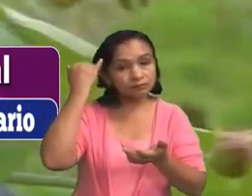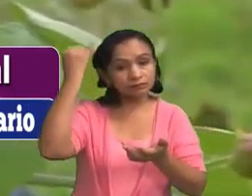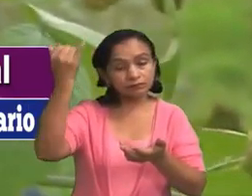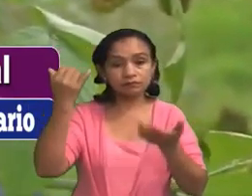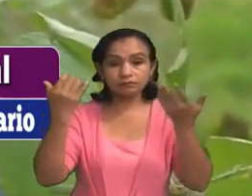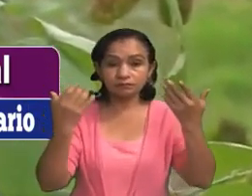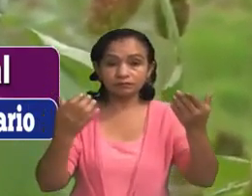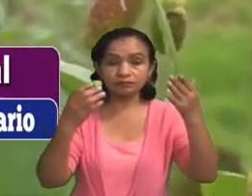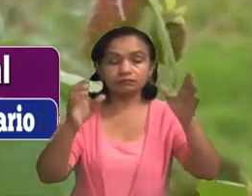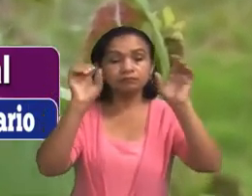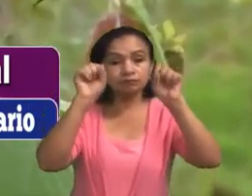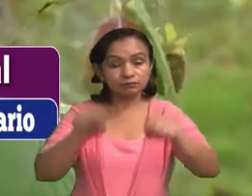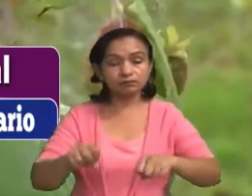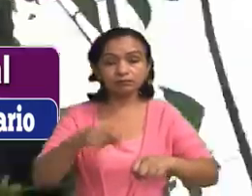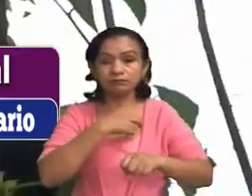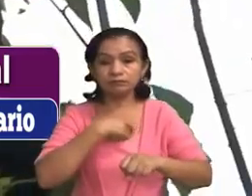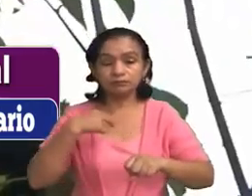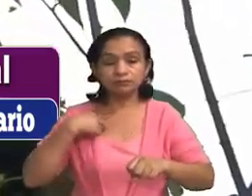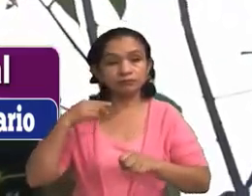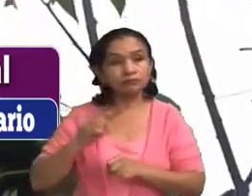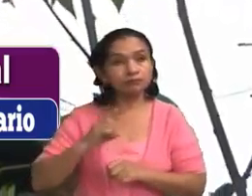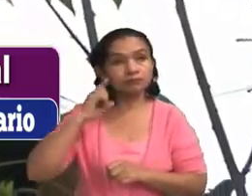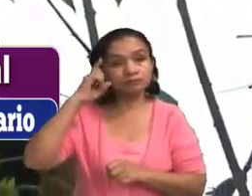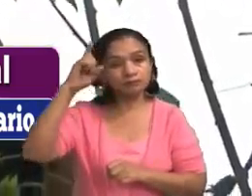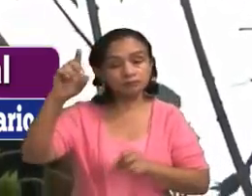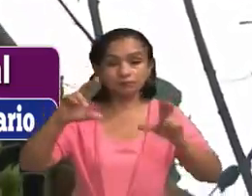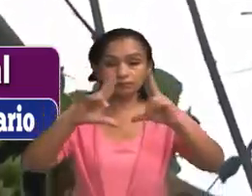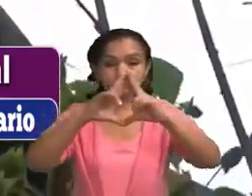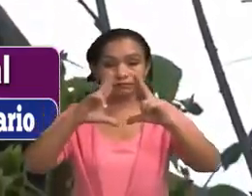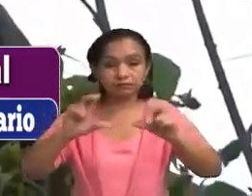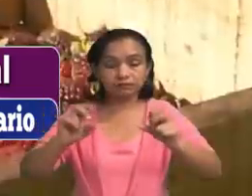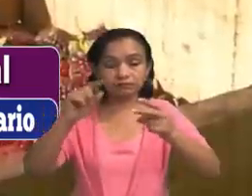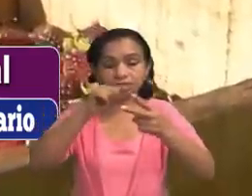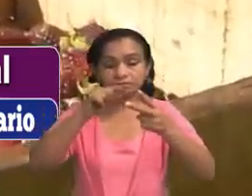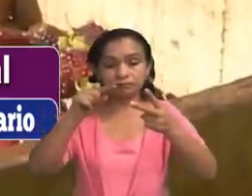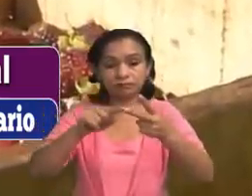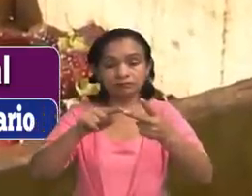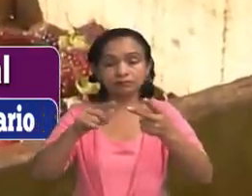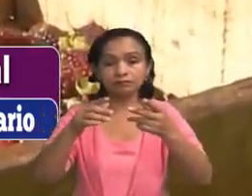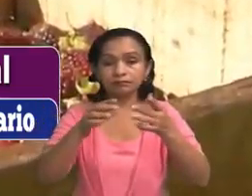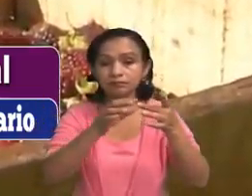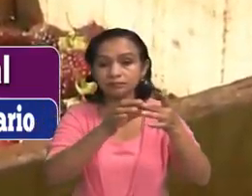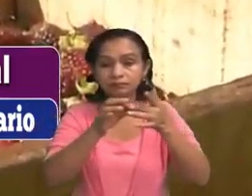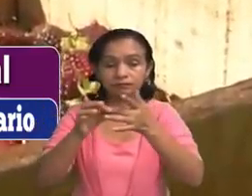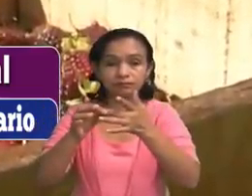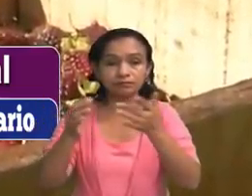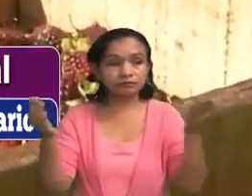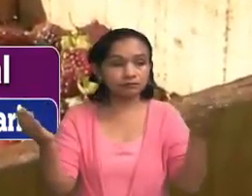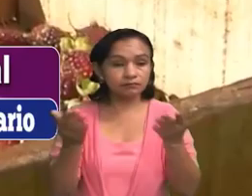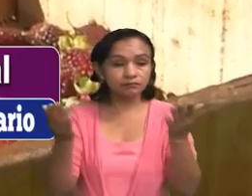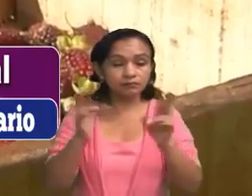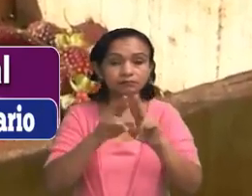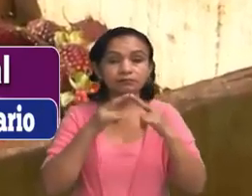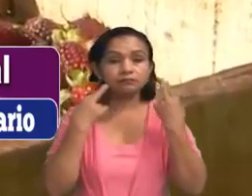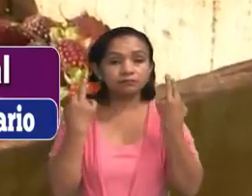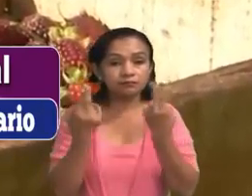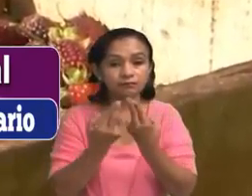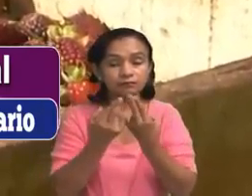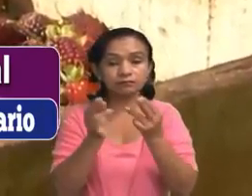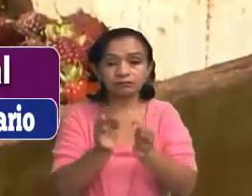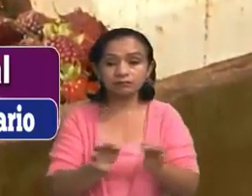alternativas que podemos hacer para el desarrollo de este país en estos dos grandes temas. Y sin duda un encuentro muy